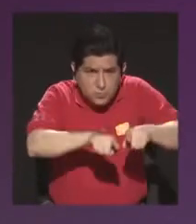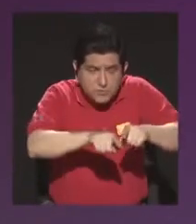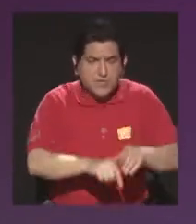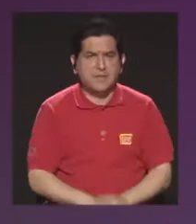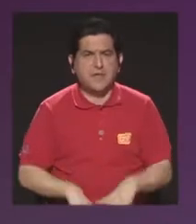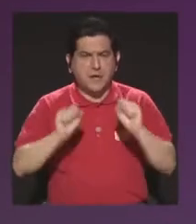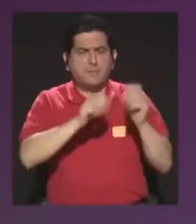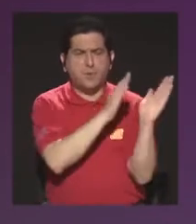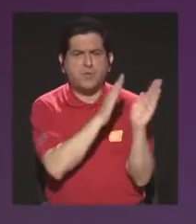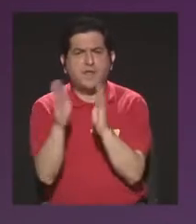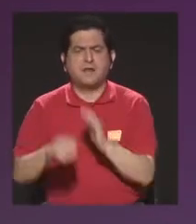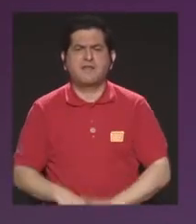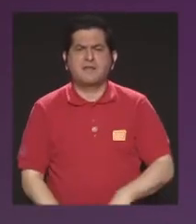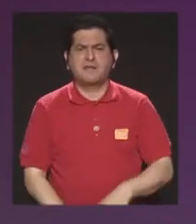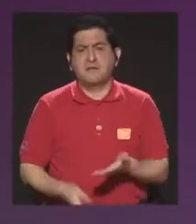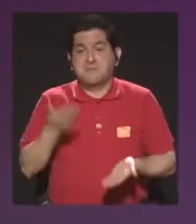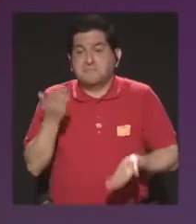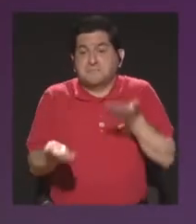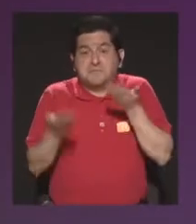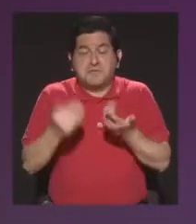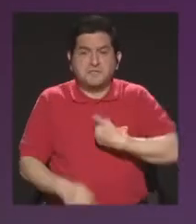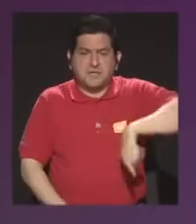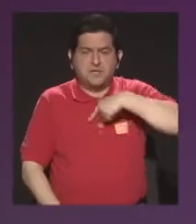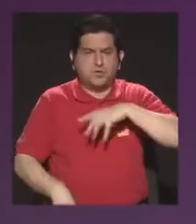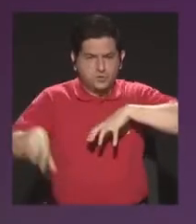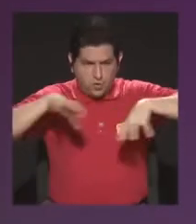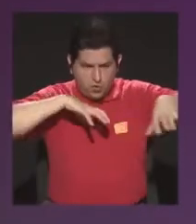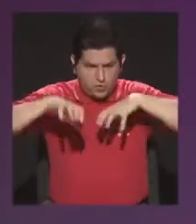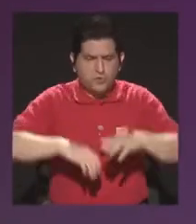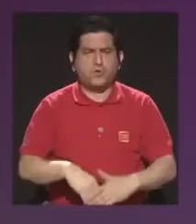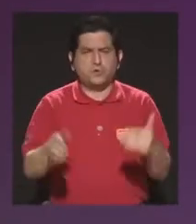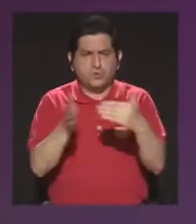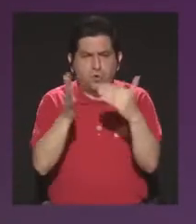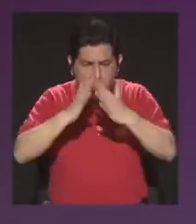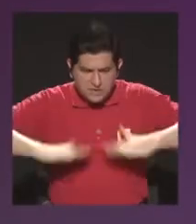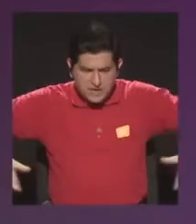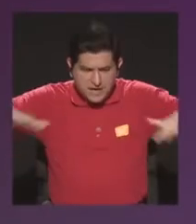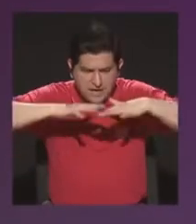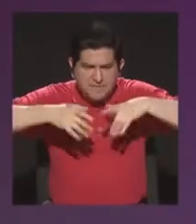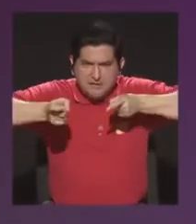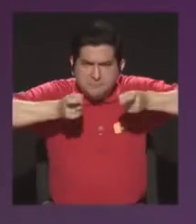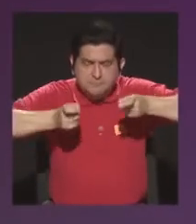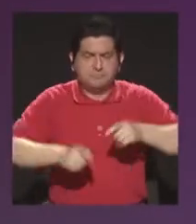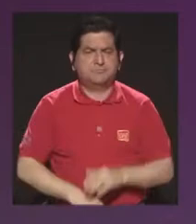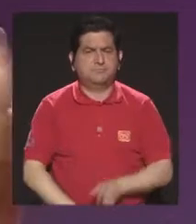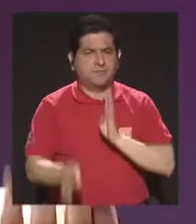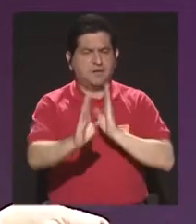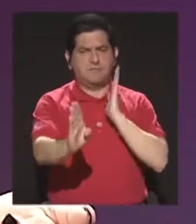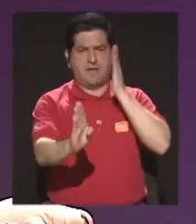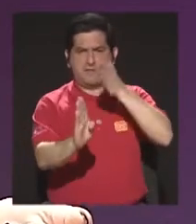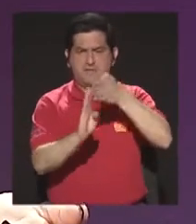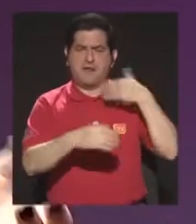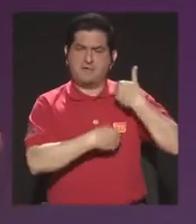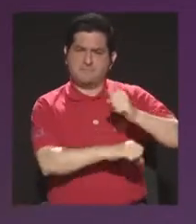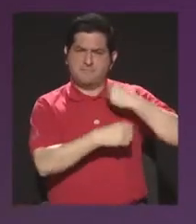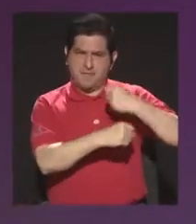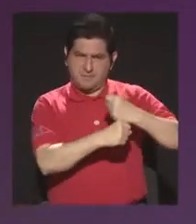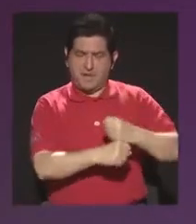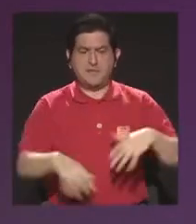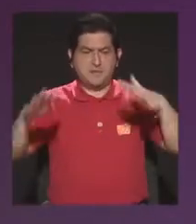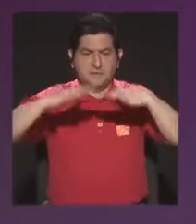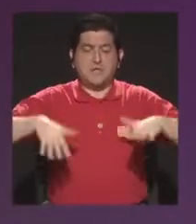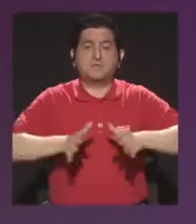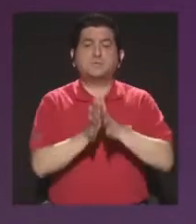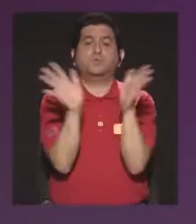decís, hacer planes. ¿Qué ocupamos hacer? Tal vez hacer alguna actividad para retomar el espacio, hablar directamente con la municipalidad. ¿Es un